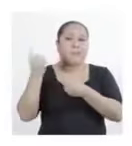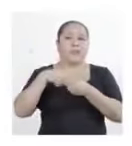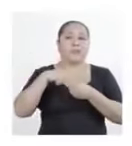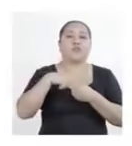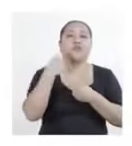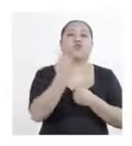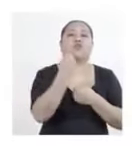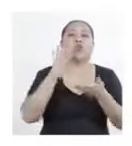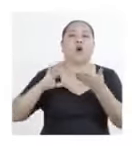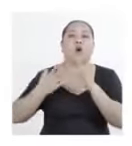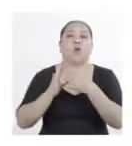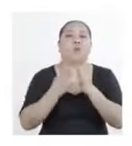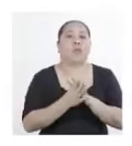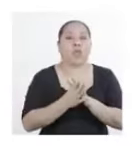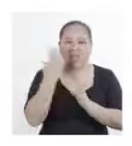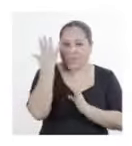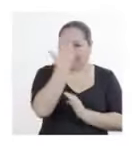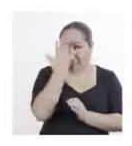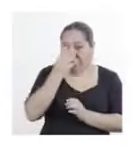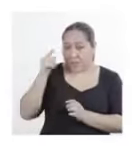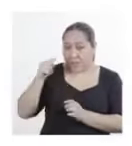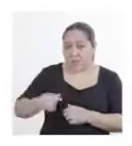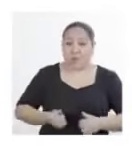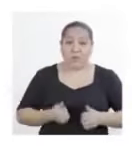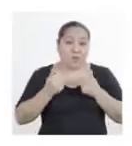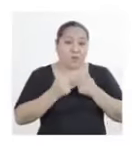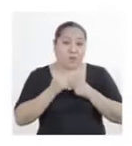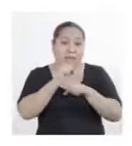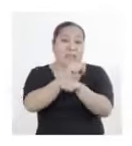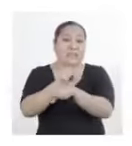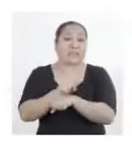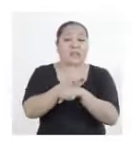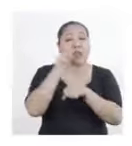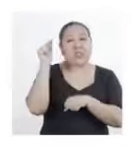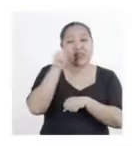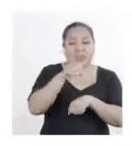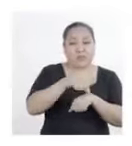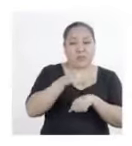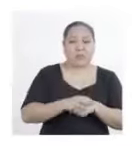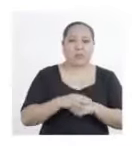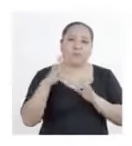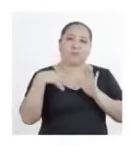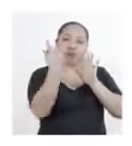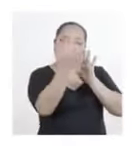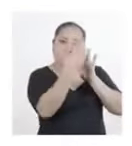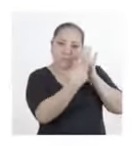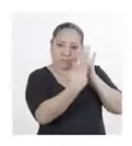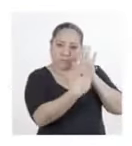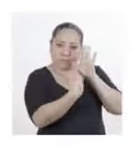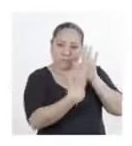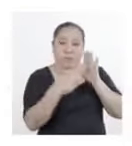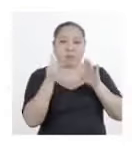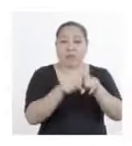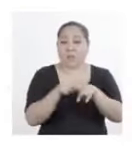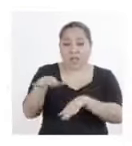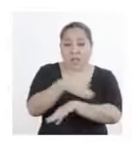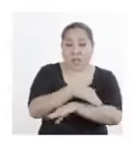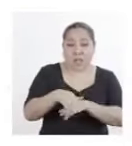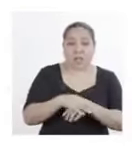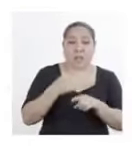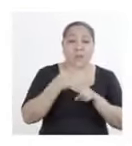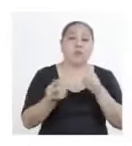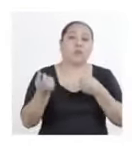participan solamente la comunidad de afrodescendientes que vivía en esclavitud en esa época La siguiente es también una escena